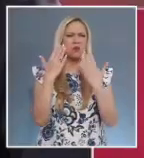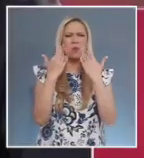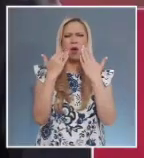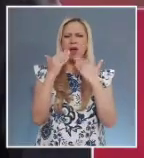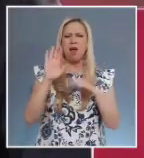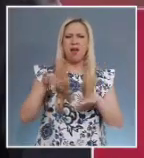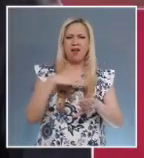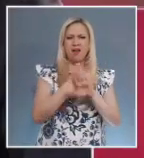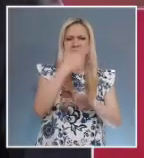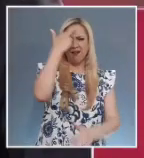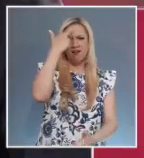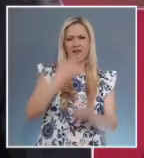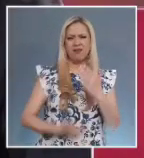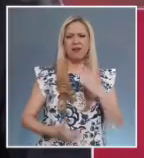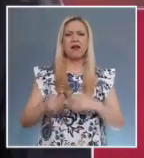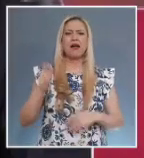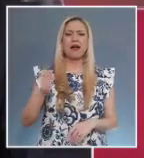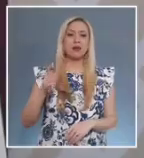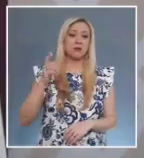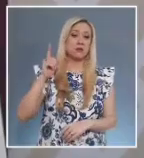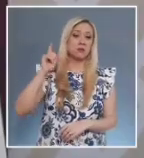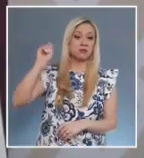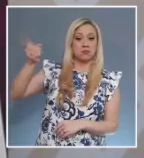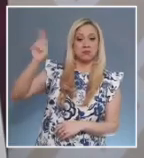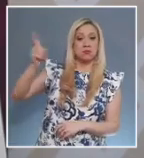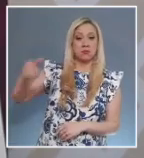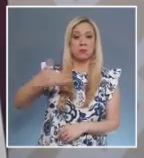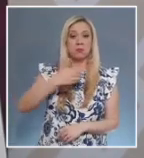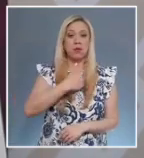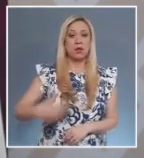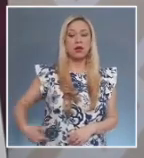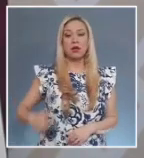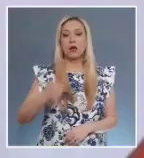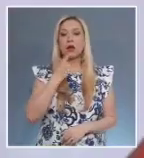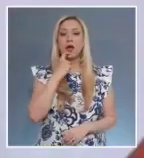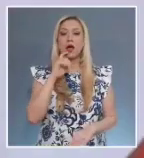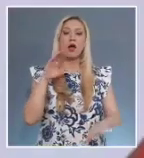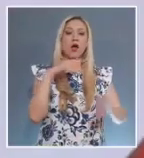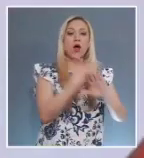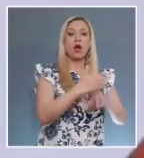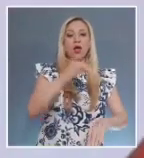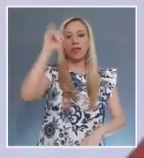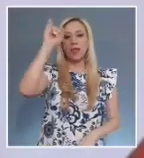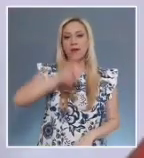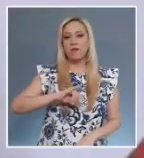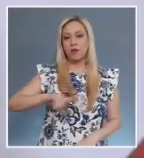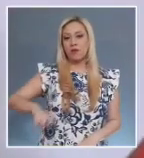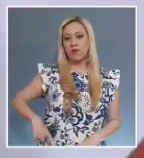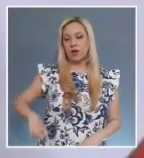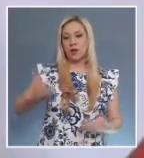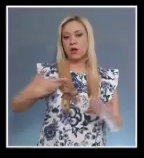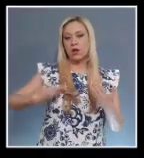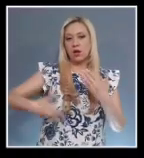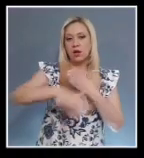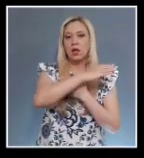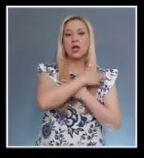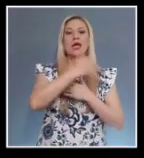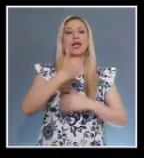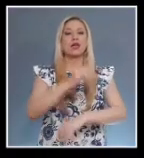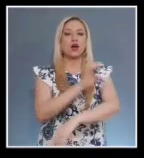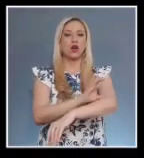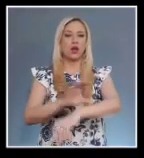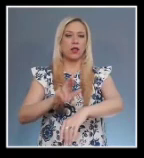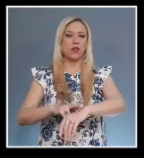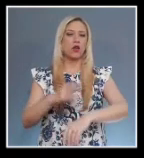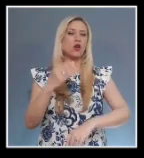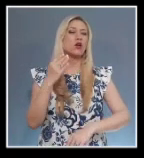atribuida al presidente de la república a la jefa de gobierno y al coordinador de Morena en la cámara de diputados después de